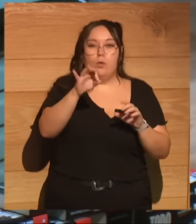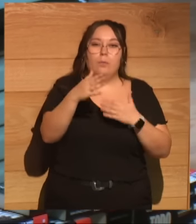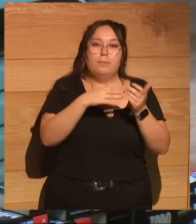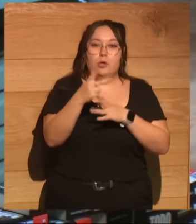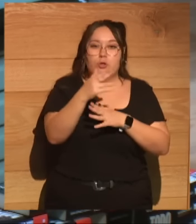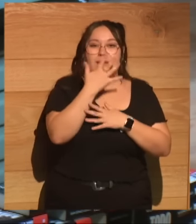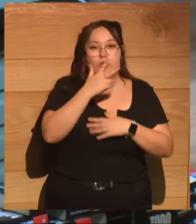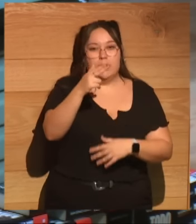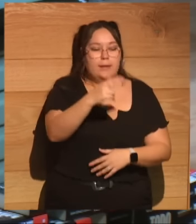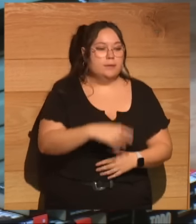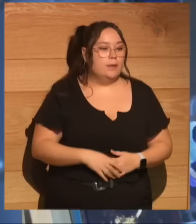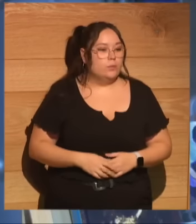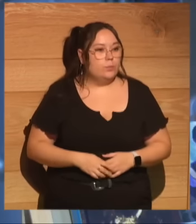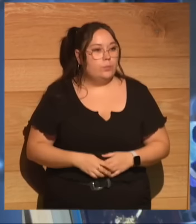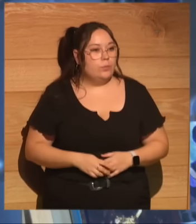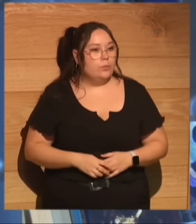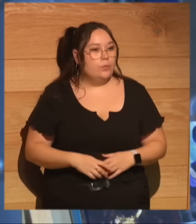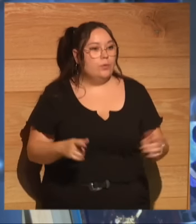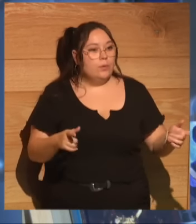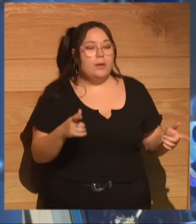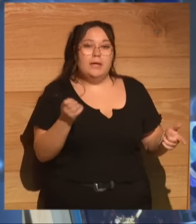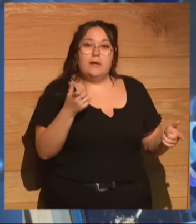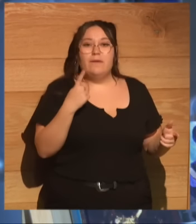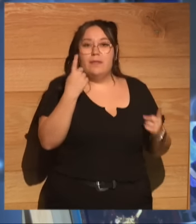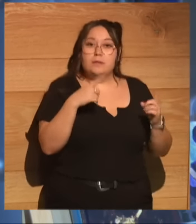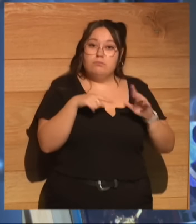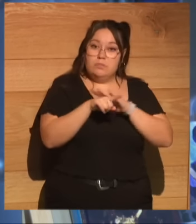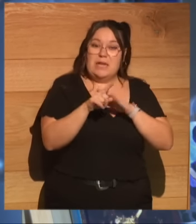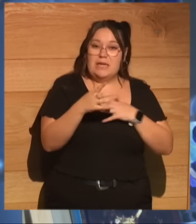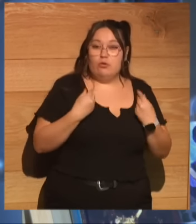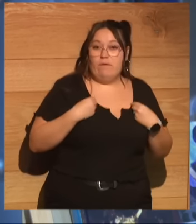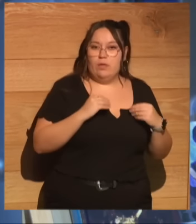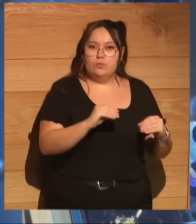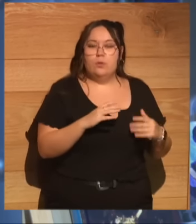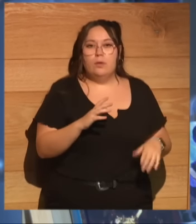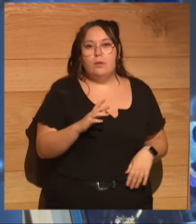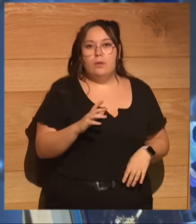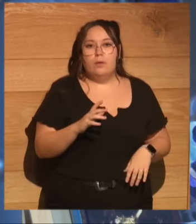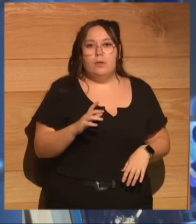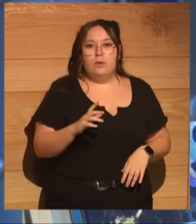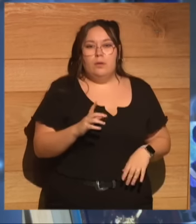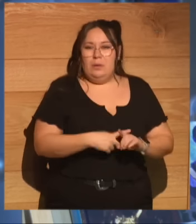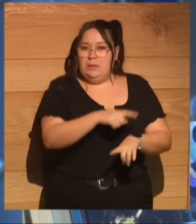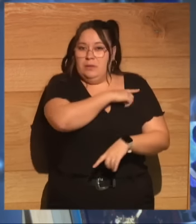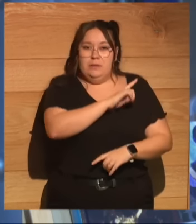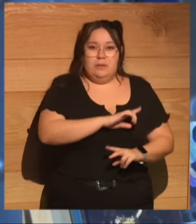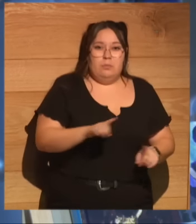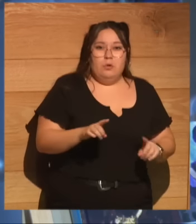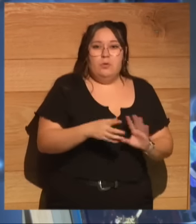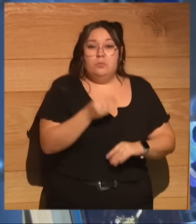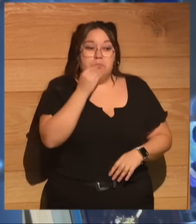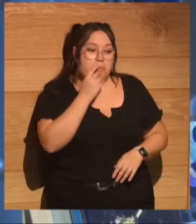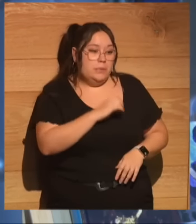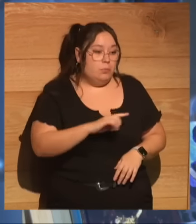que retrata es sarcástica en muchos aspectos, pero no necesariamente vitriólica, y también hay mucho bien, y no